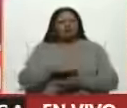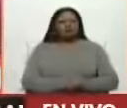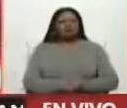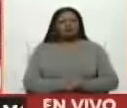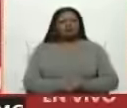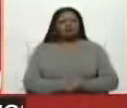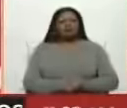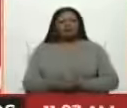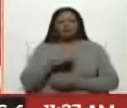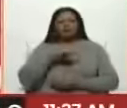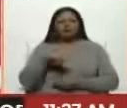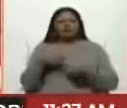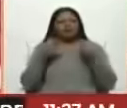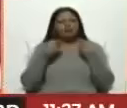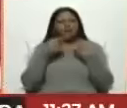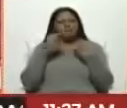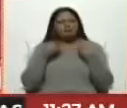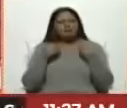la hemos visto aquí.